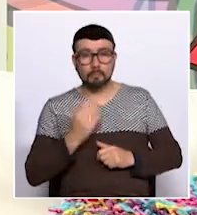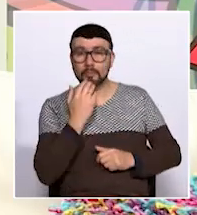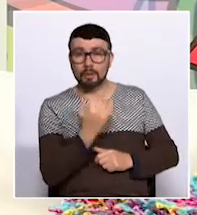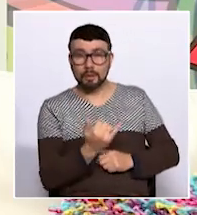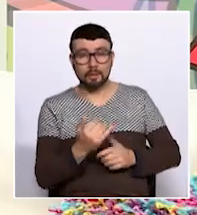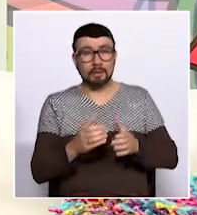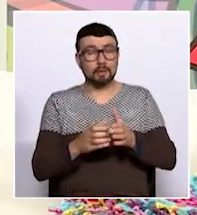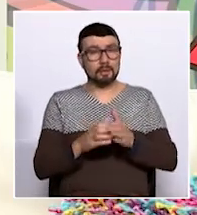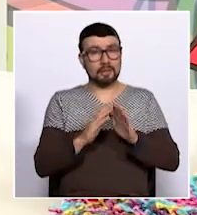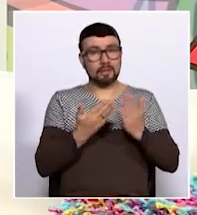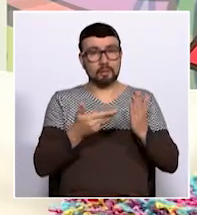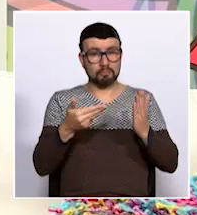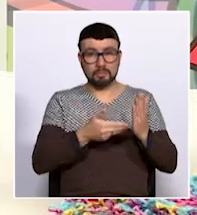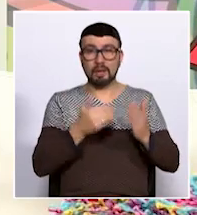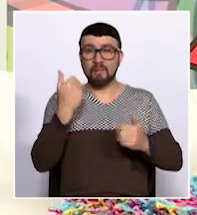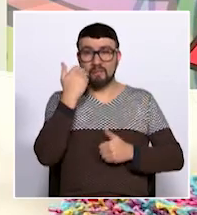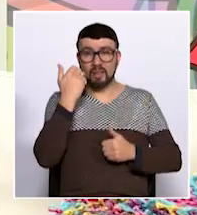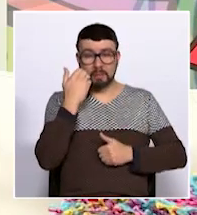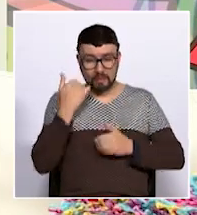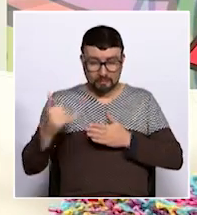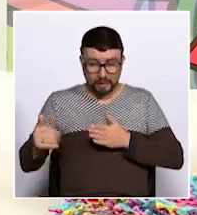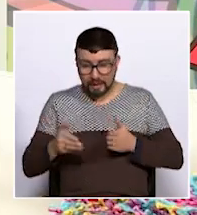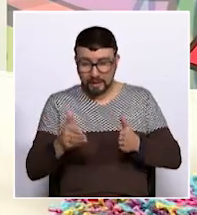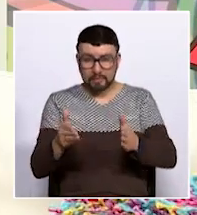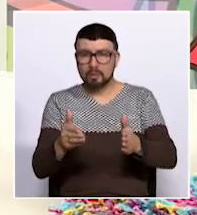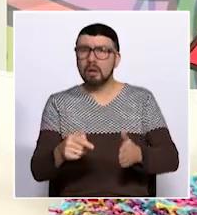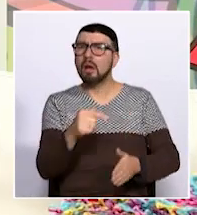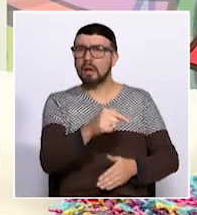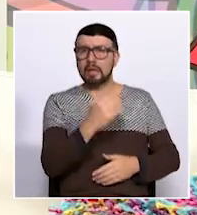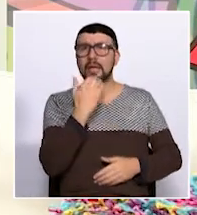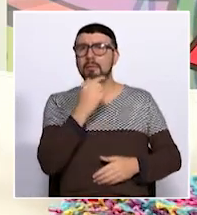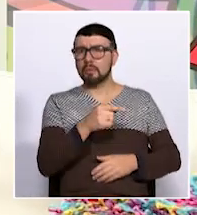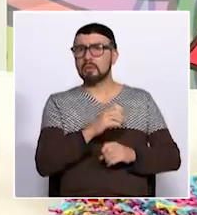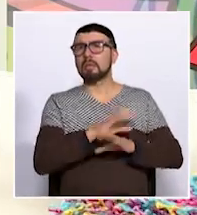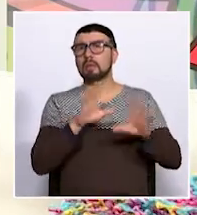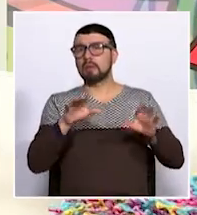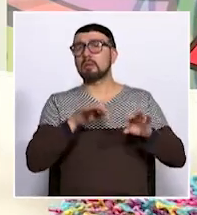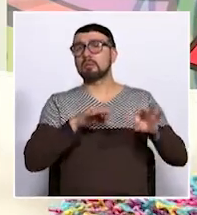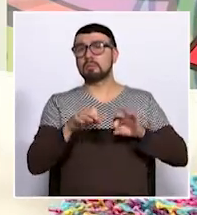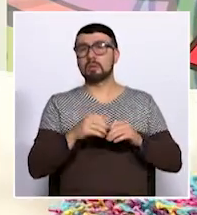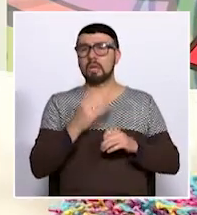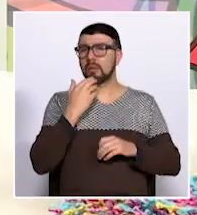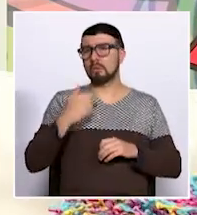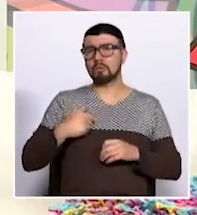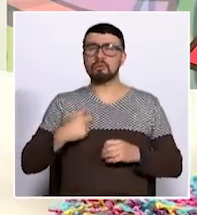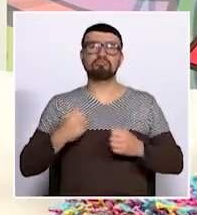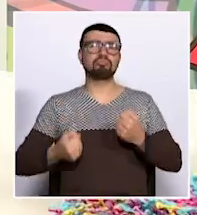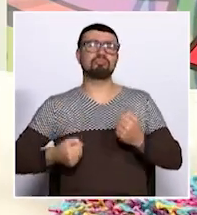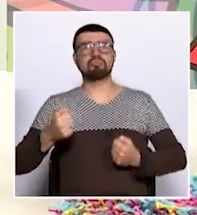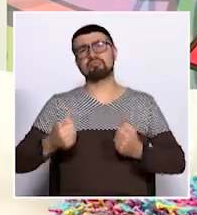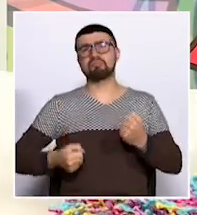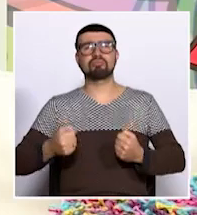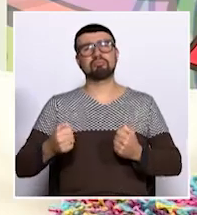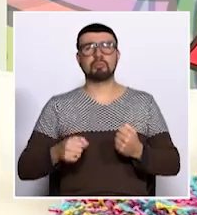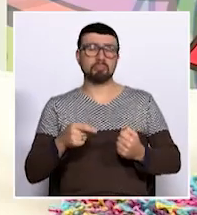pone un ejemplo muy claro. Cuando yo voy en el carro y se me enciende la lucecita de la